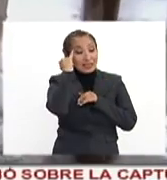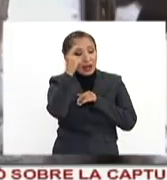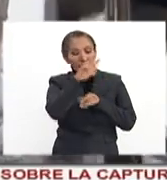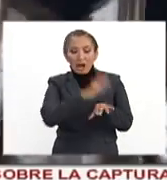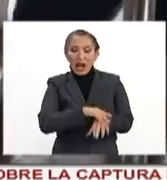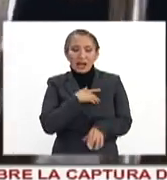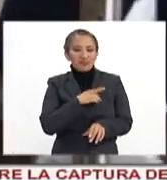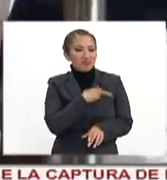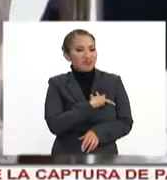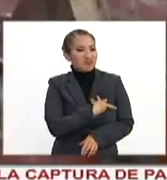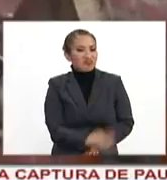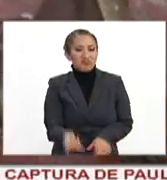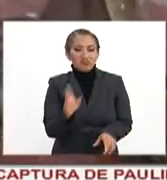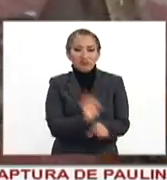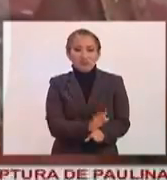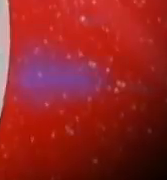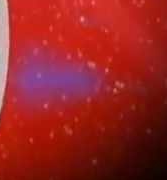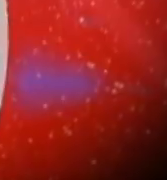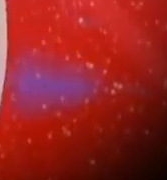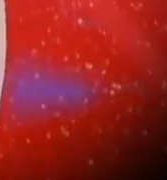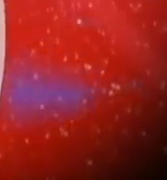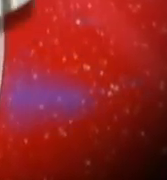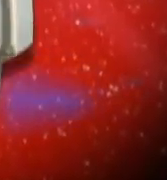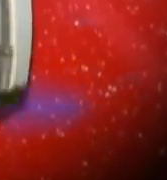son los más vulnerables.